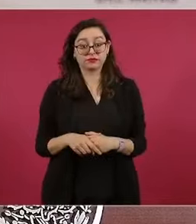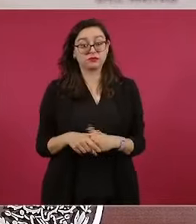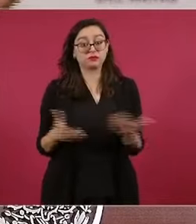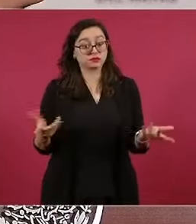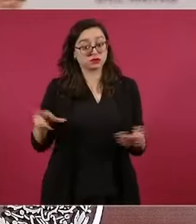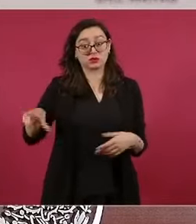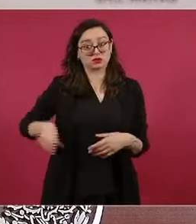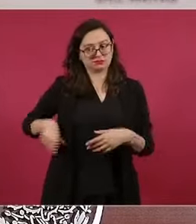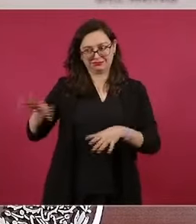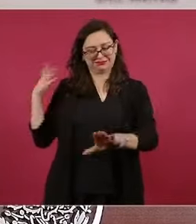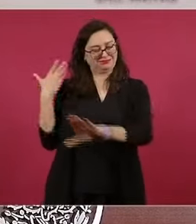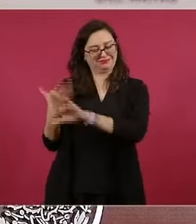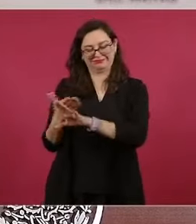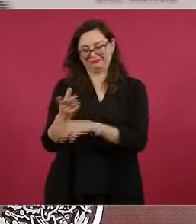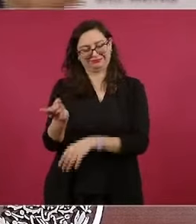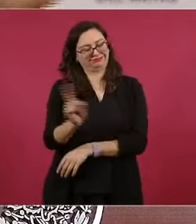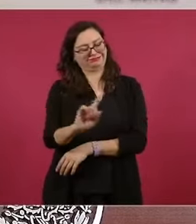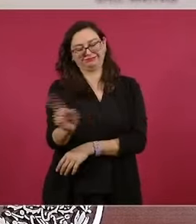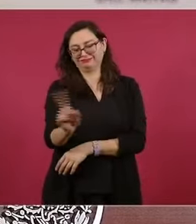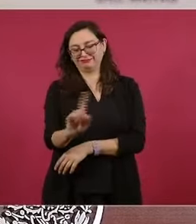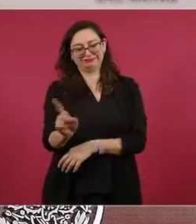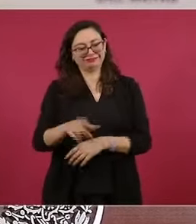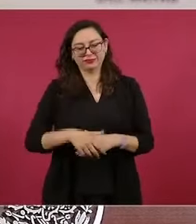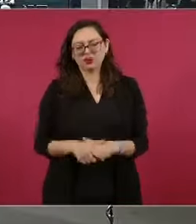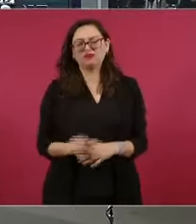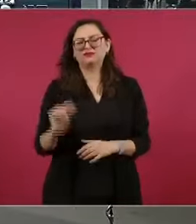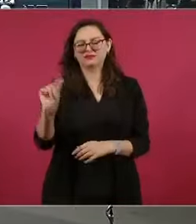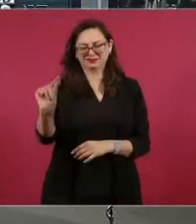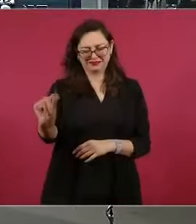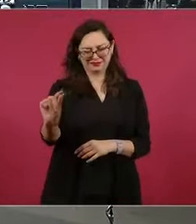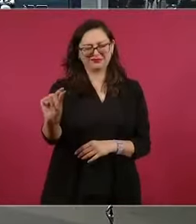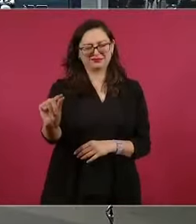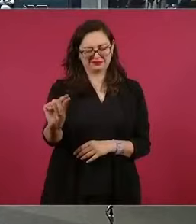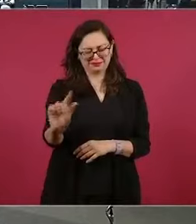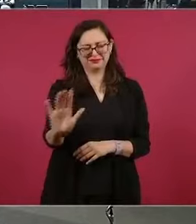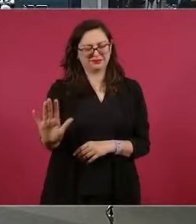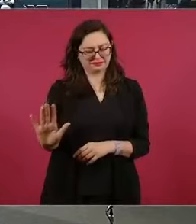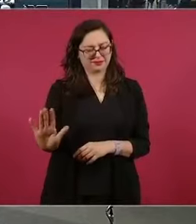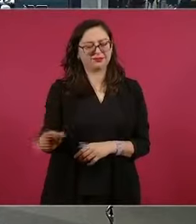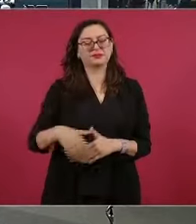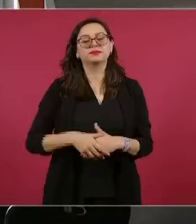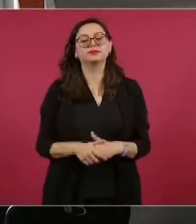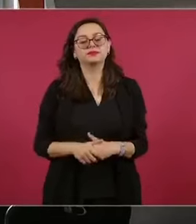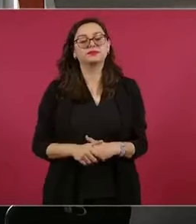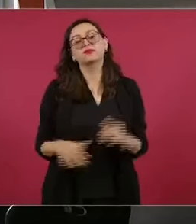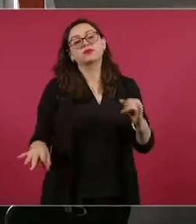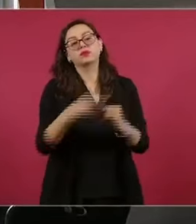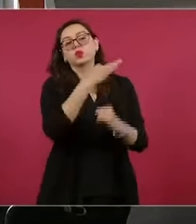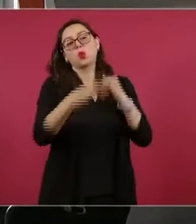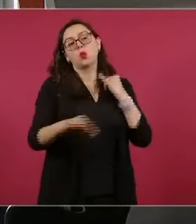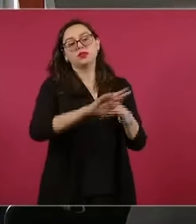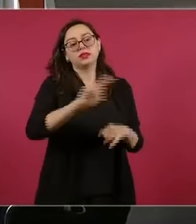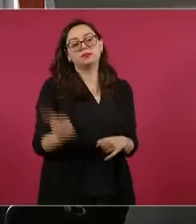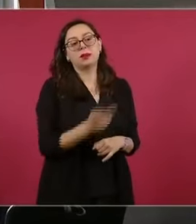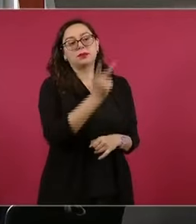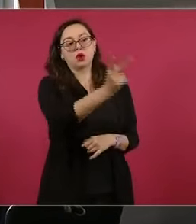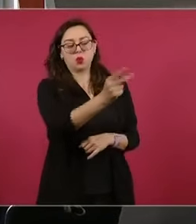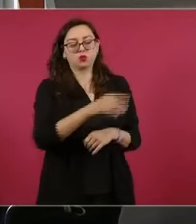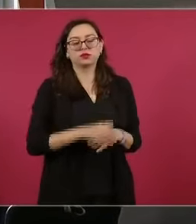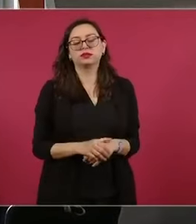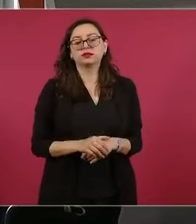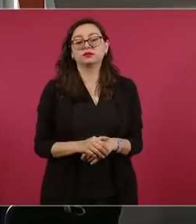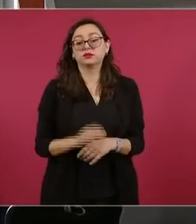Sí, sí, sí, pero a ver, nada más que termine. Sí, bueno, para finalizar, presidente, el Coneval informó